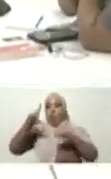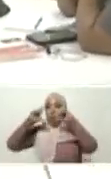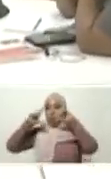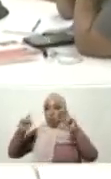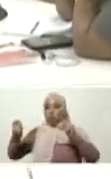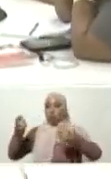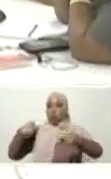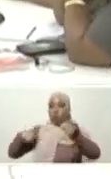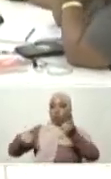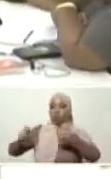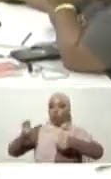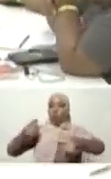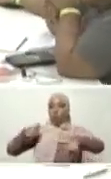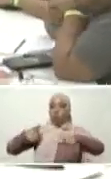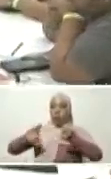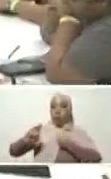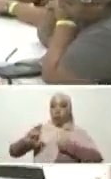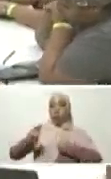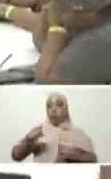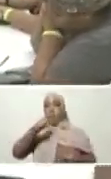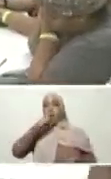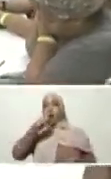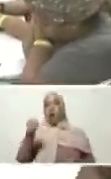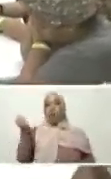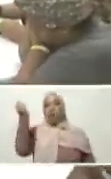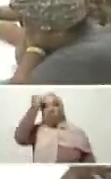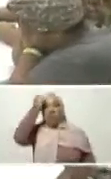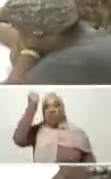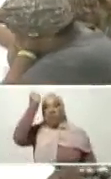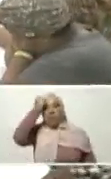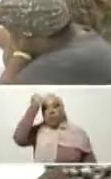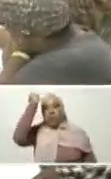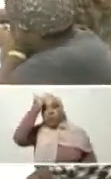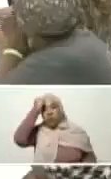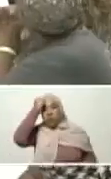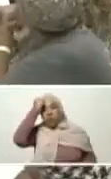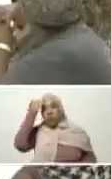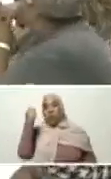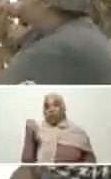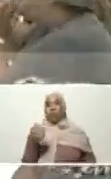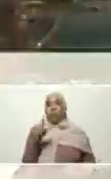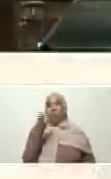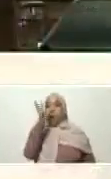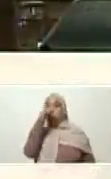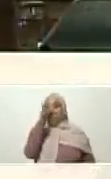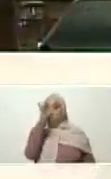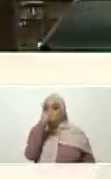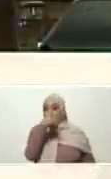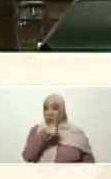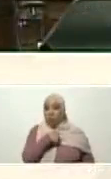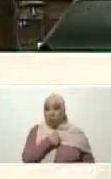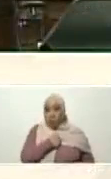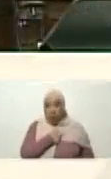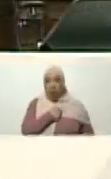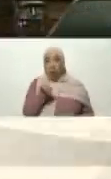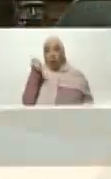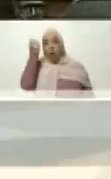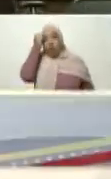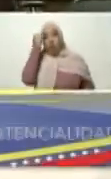la economía. Ay, Maduro el bruto, Maburro, esas cosas. Bueno, sigan creyendo ustedes eso, pues. Nosotros vamos,